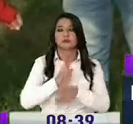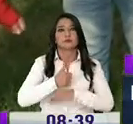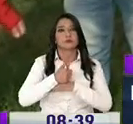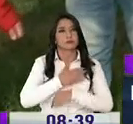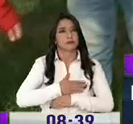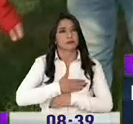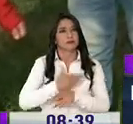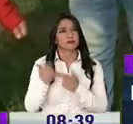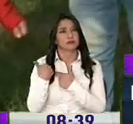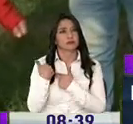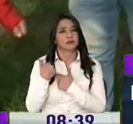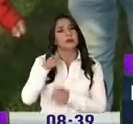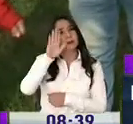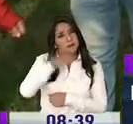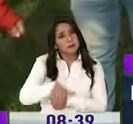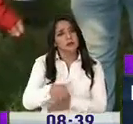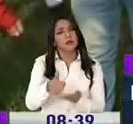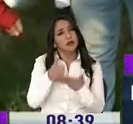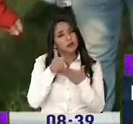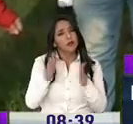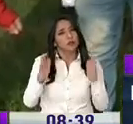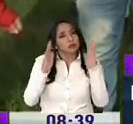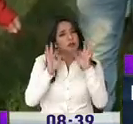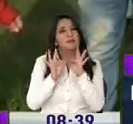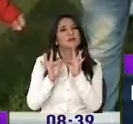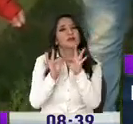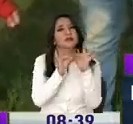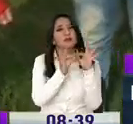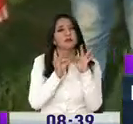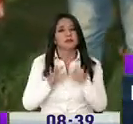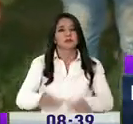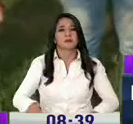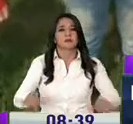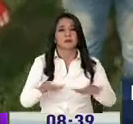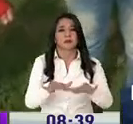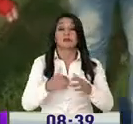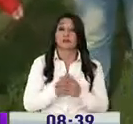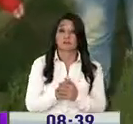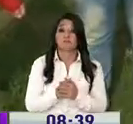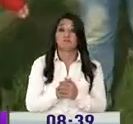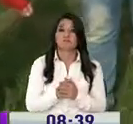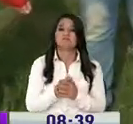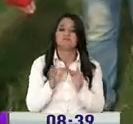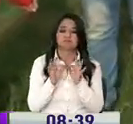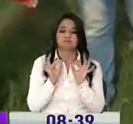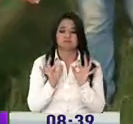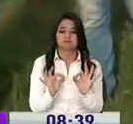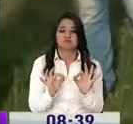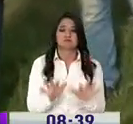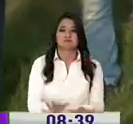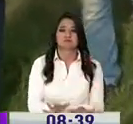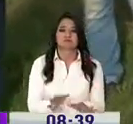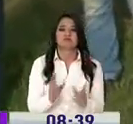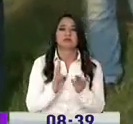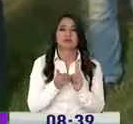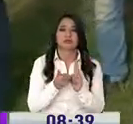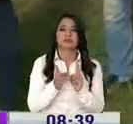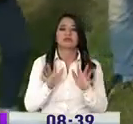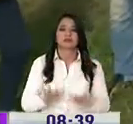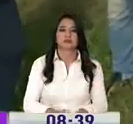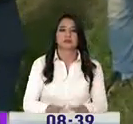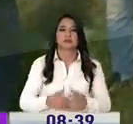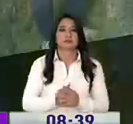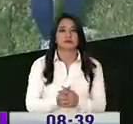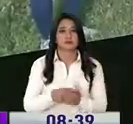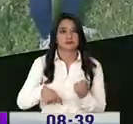autoridades competentes para que puedan brindar el mantenimiento a este espacio de recreación para darle mejores días a nuestros vecinos y vecinas.